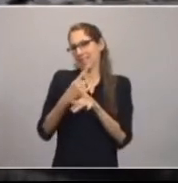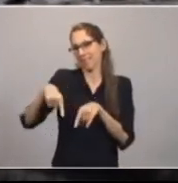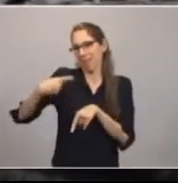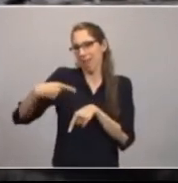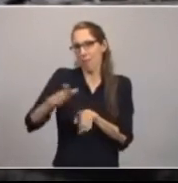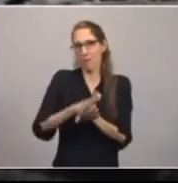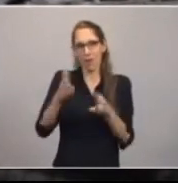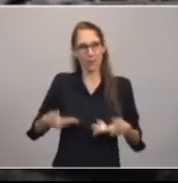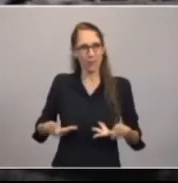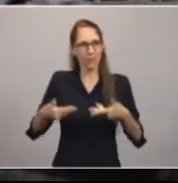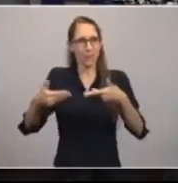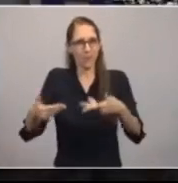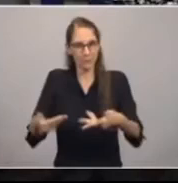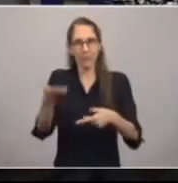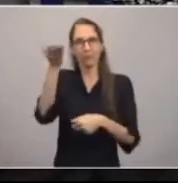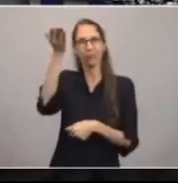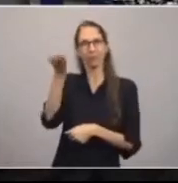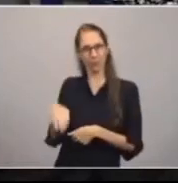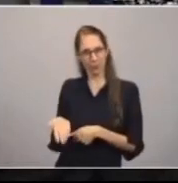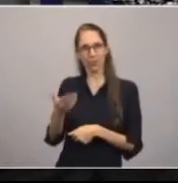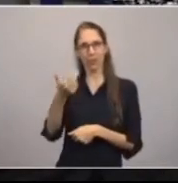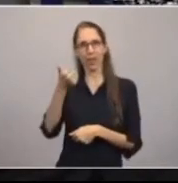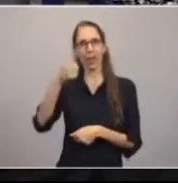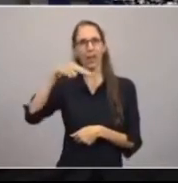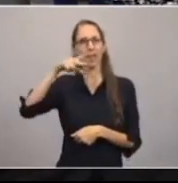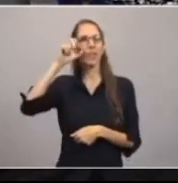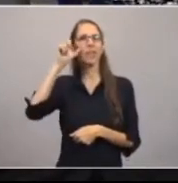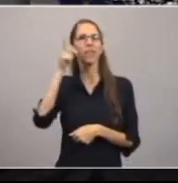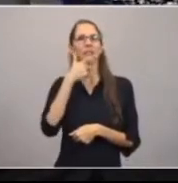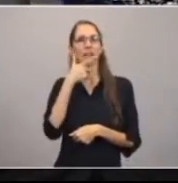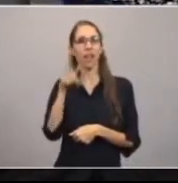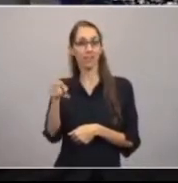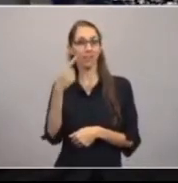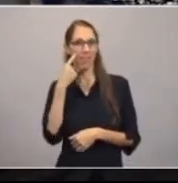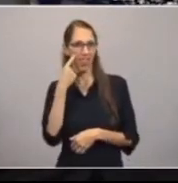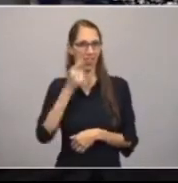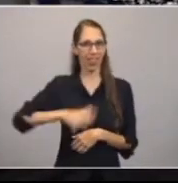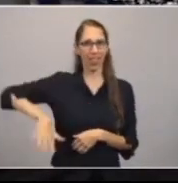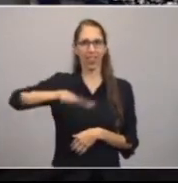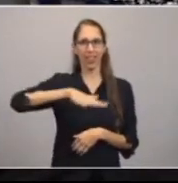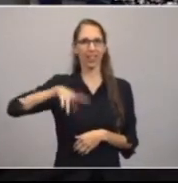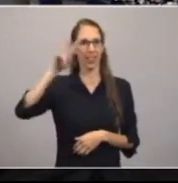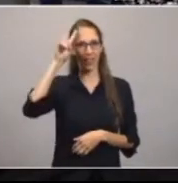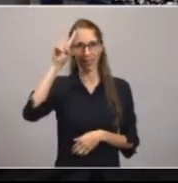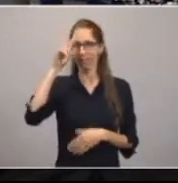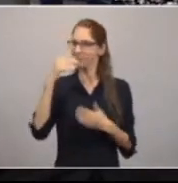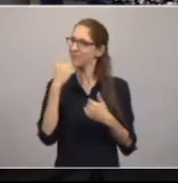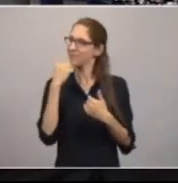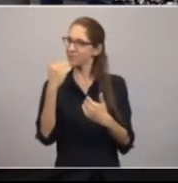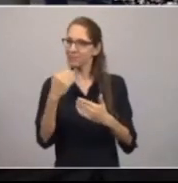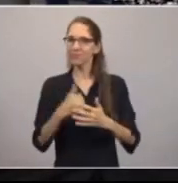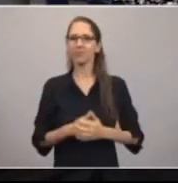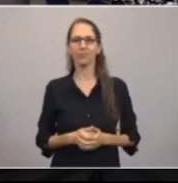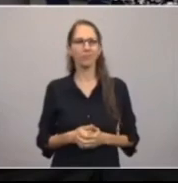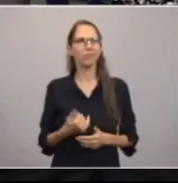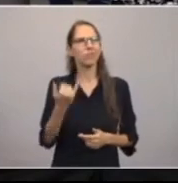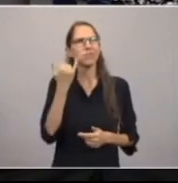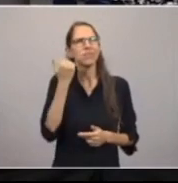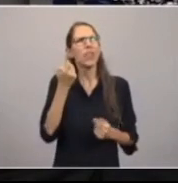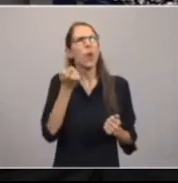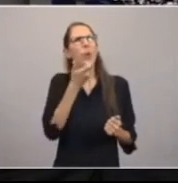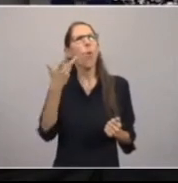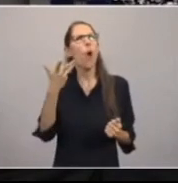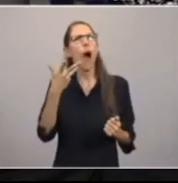Andrés, intendente acá de Florencio Varela. Ya perdí la cuenta, Andrés, vos la llevabas. ¿Cuántas veces? 23